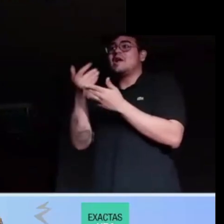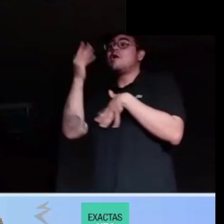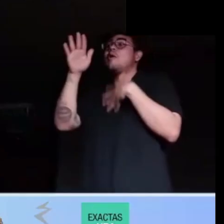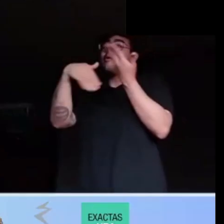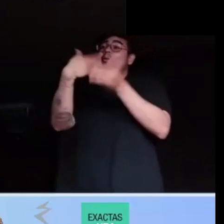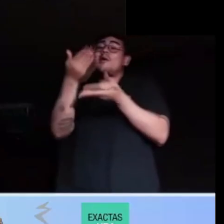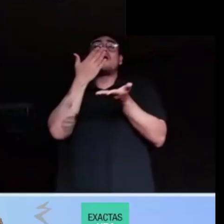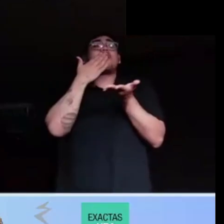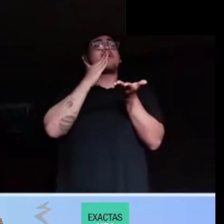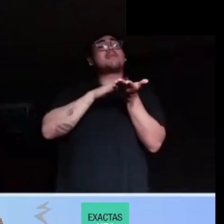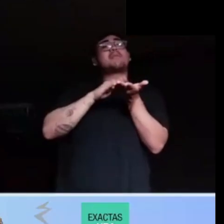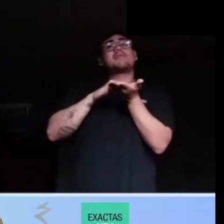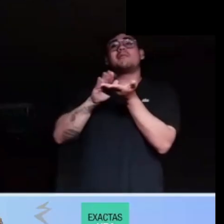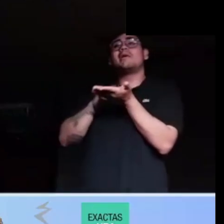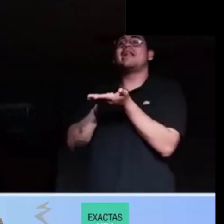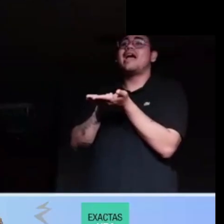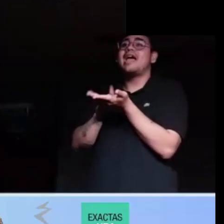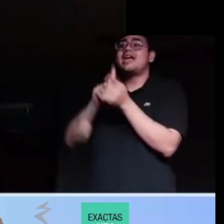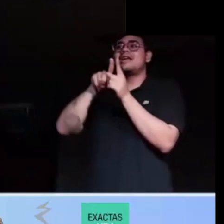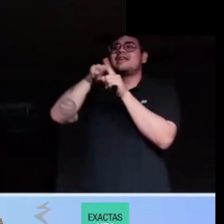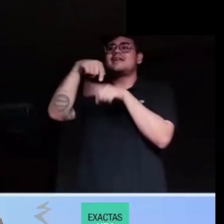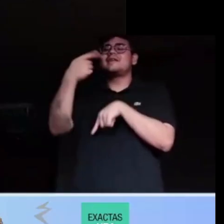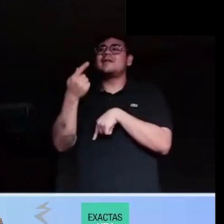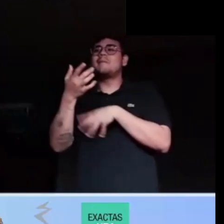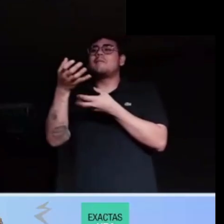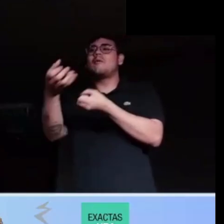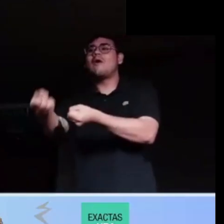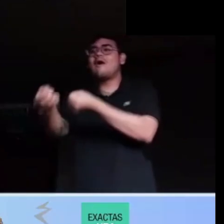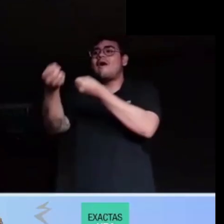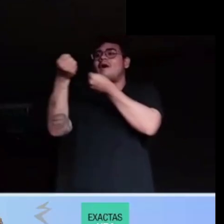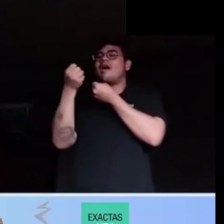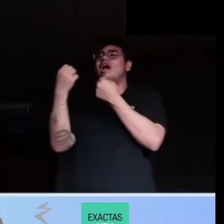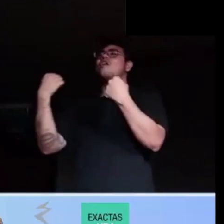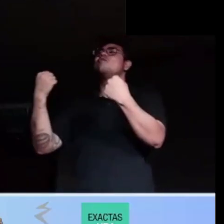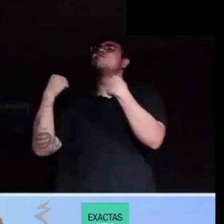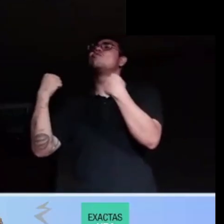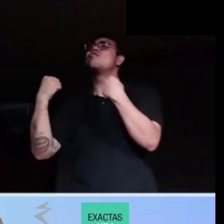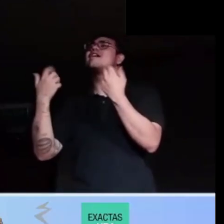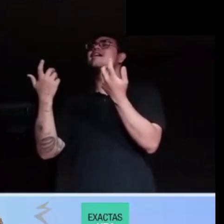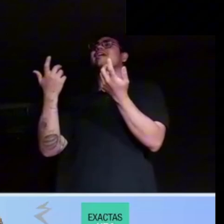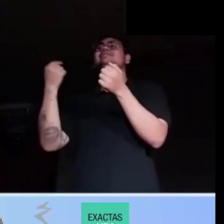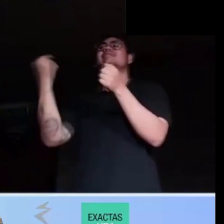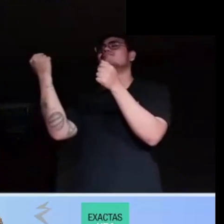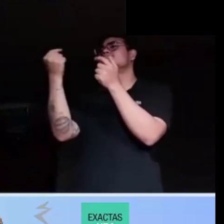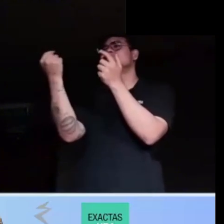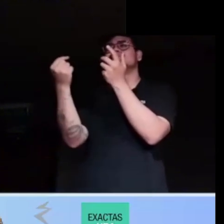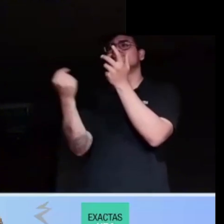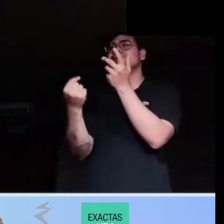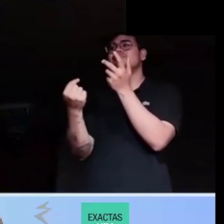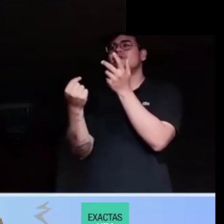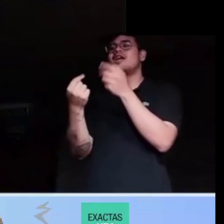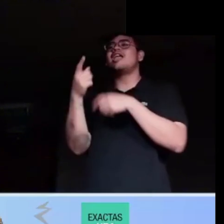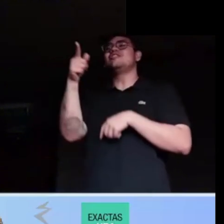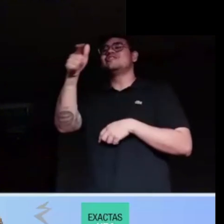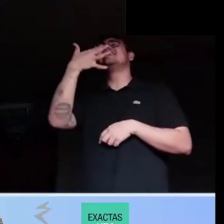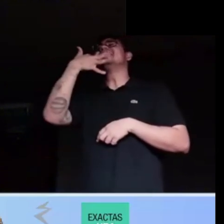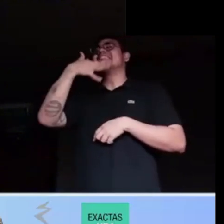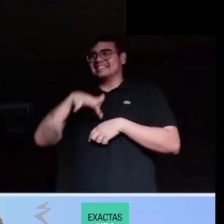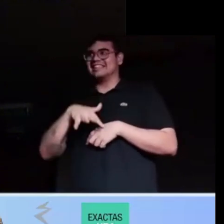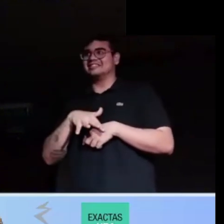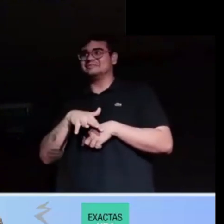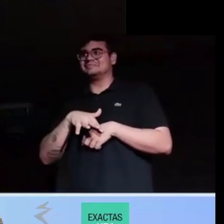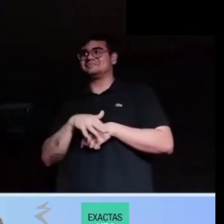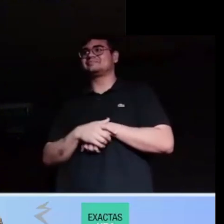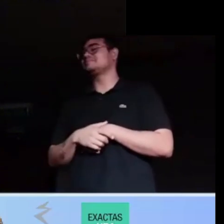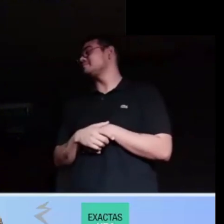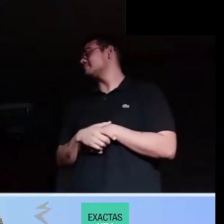Fueron súper capaces, nos sorprendieron las cosas que dijeron en cuanto, no tanto con la primera clase, pero la que más les sorprendió